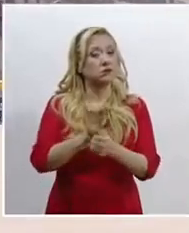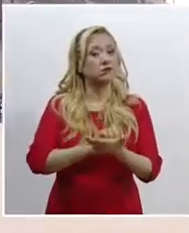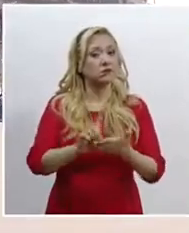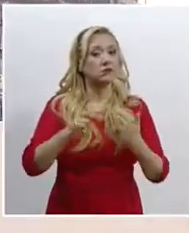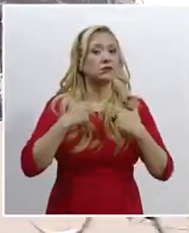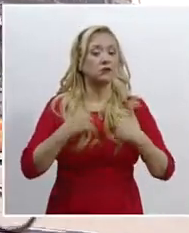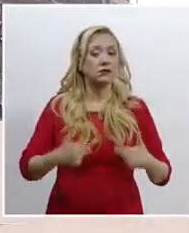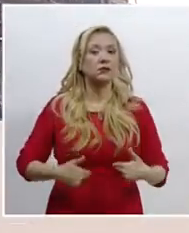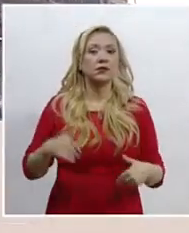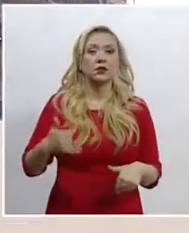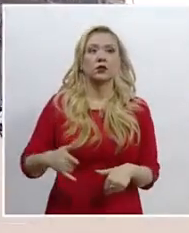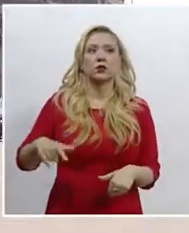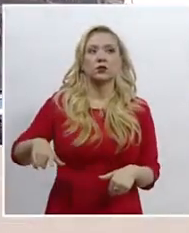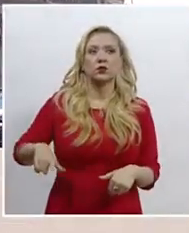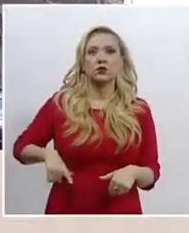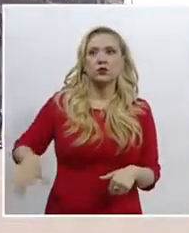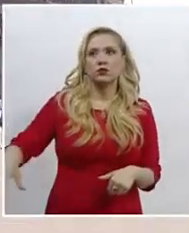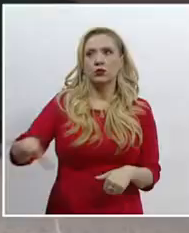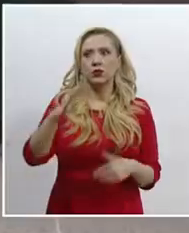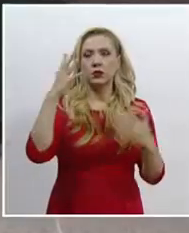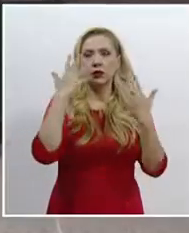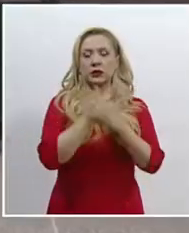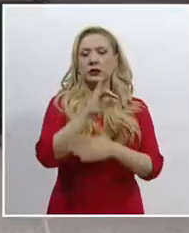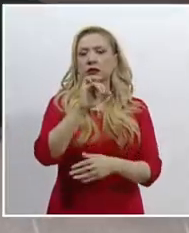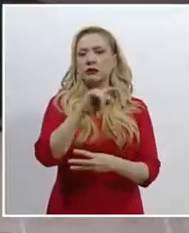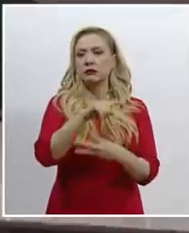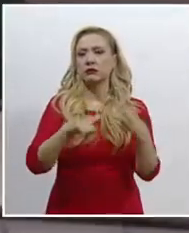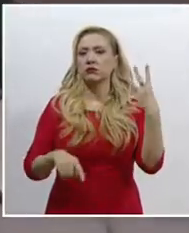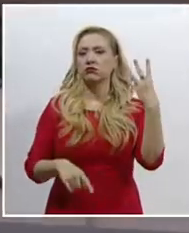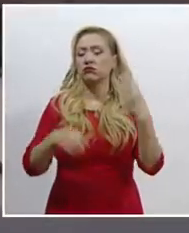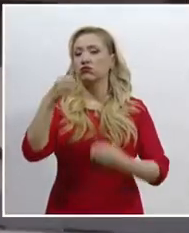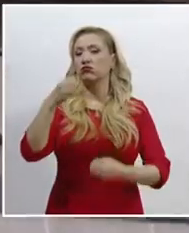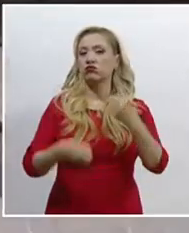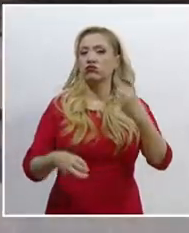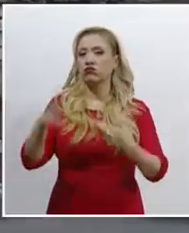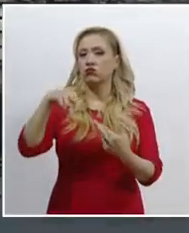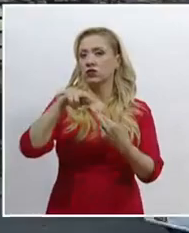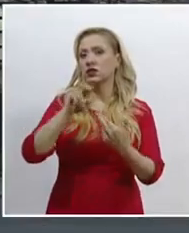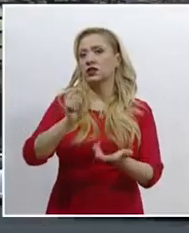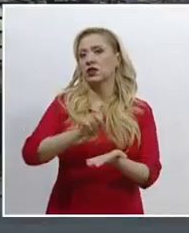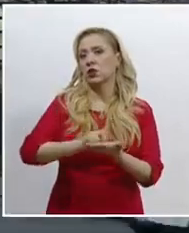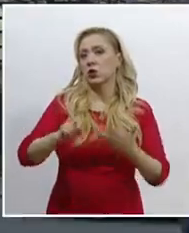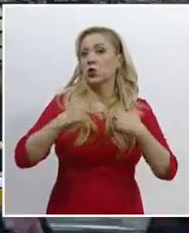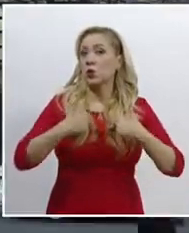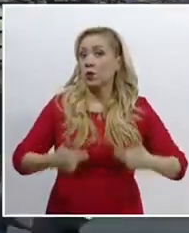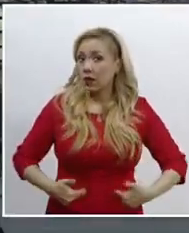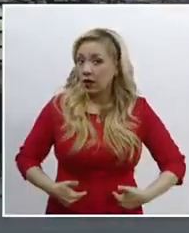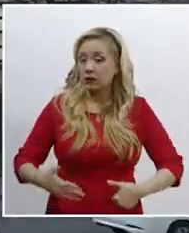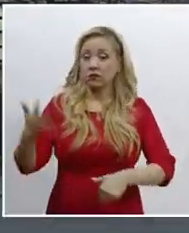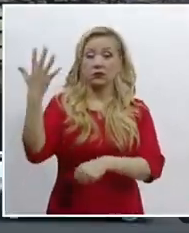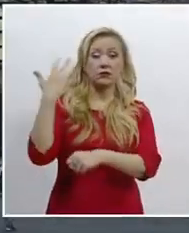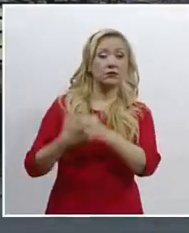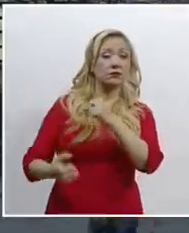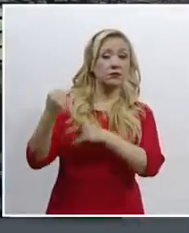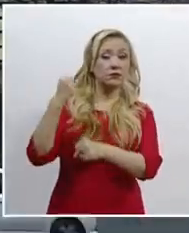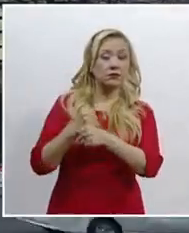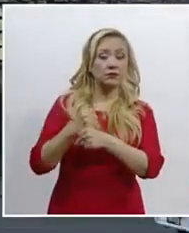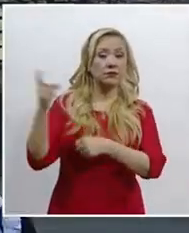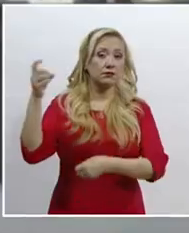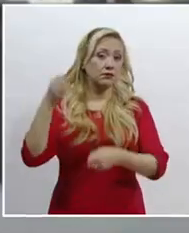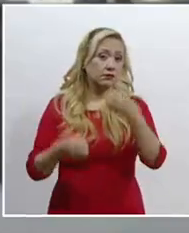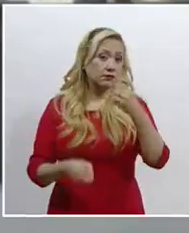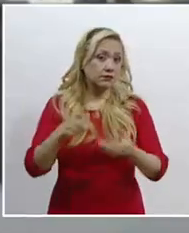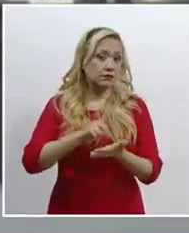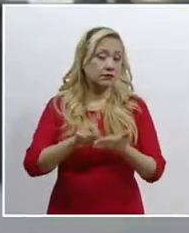humanos y el Estado de Derecho, coincidieron 3 cortes regionales de derechos humanos. Como desde hace 5 años, la Corte